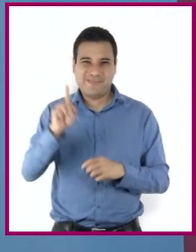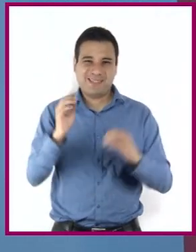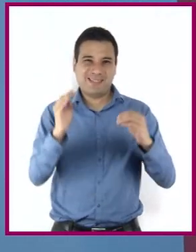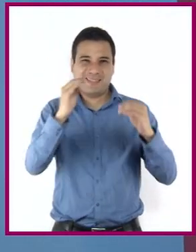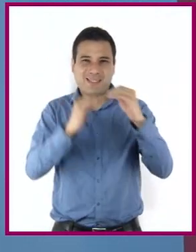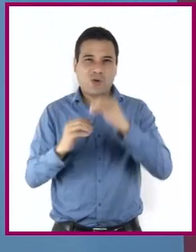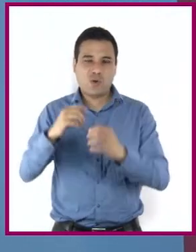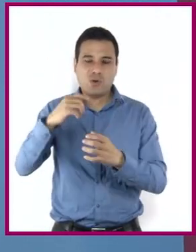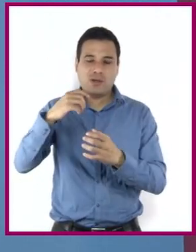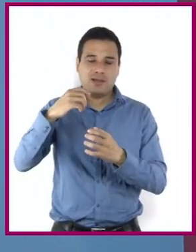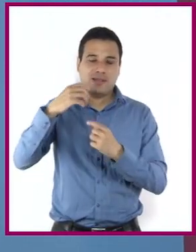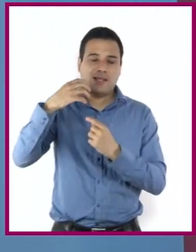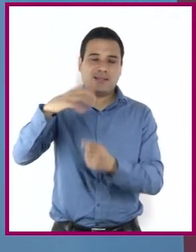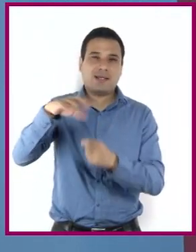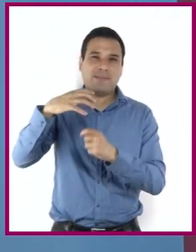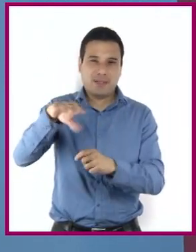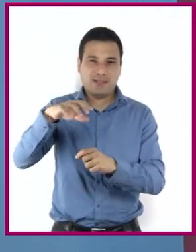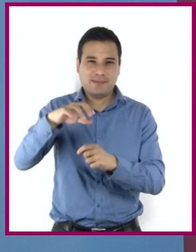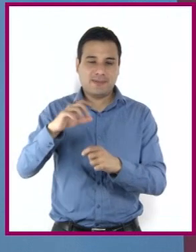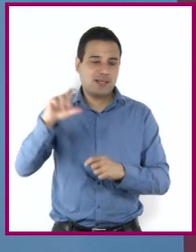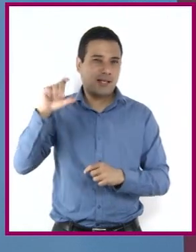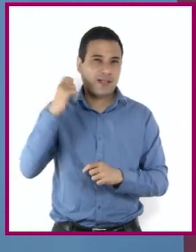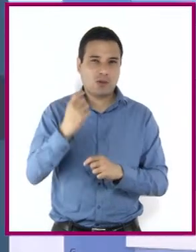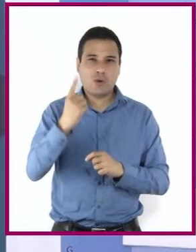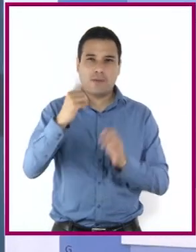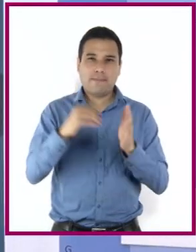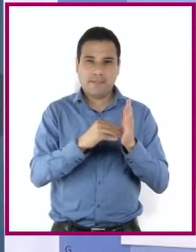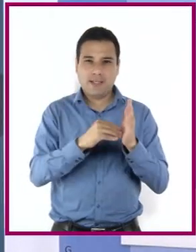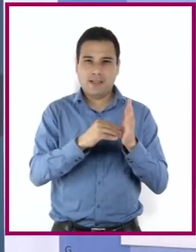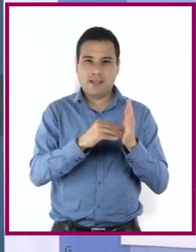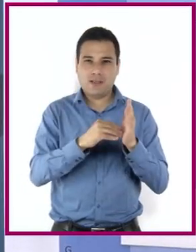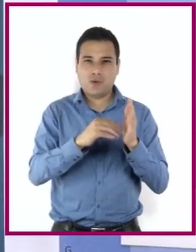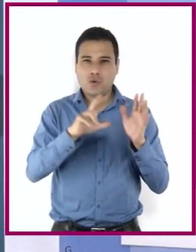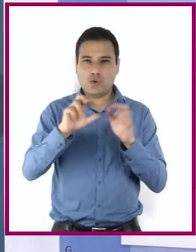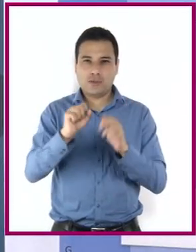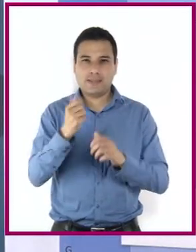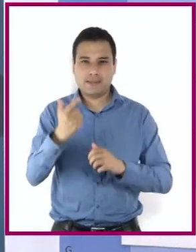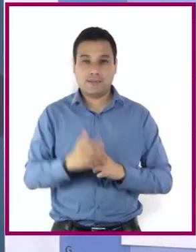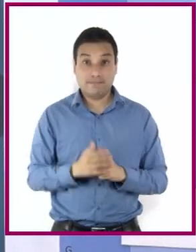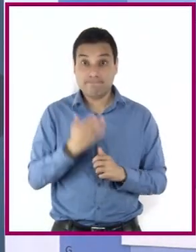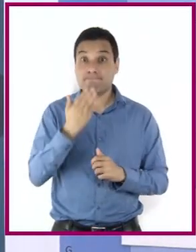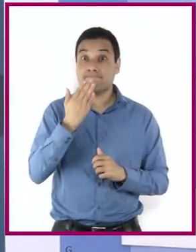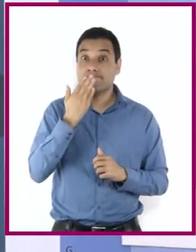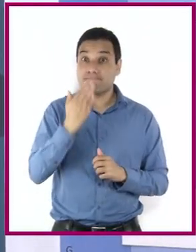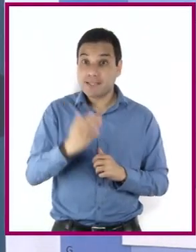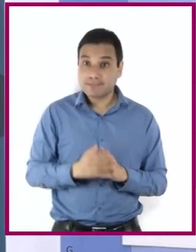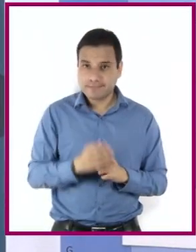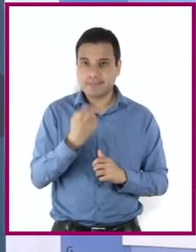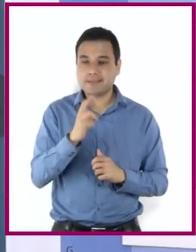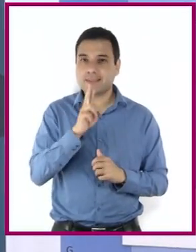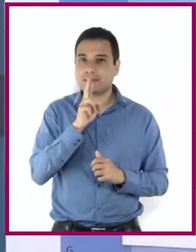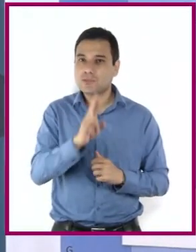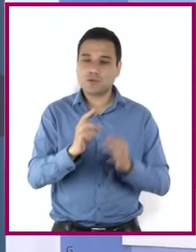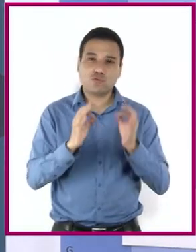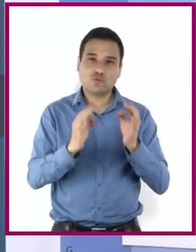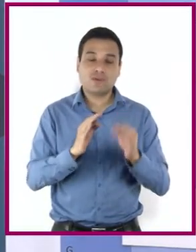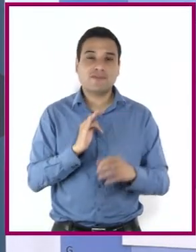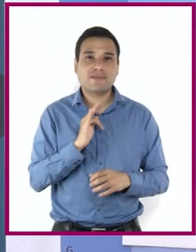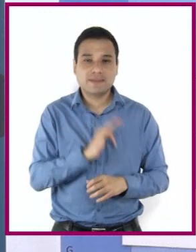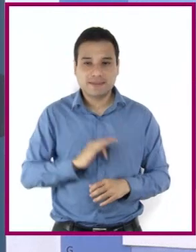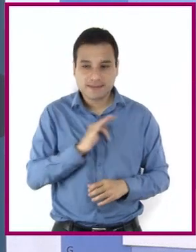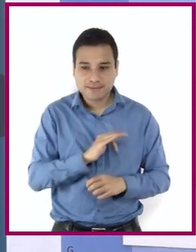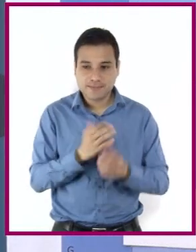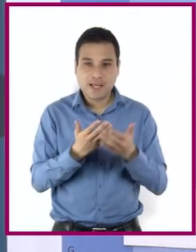Campanas, Querétaro, en 1867. Exactamente, es correcto. ¡Felicidades!